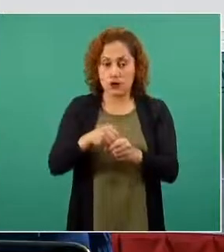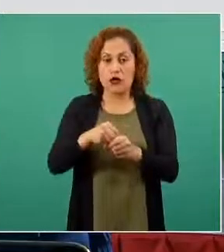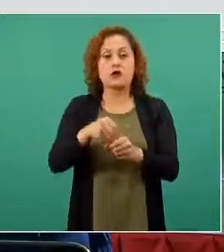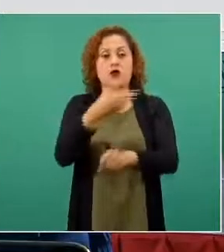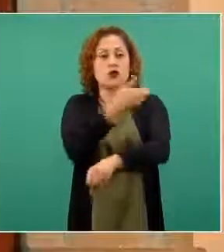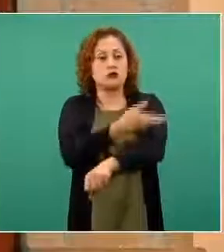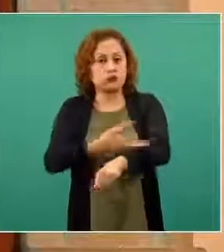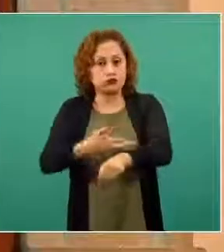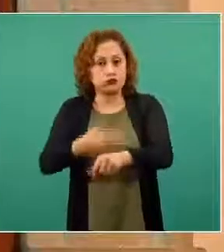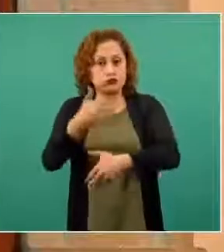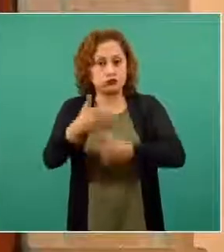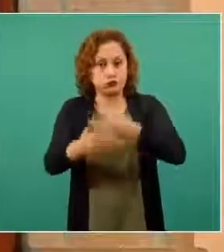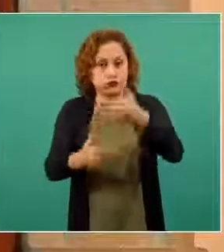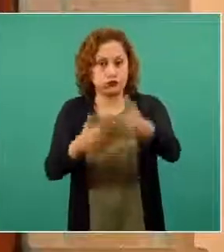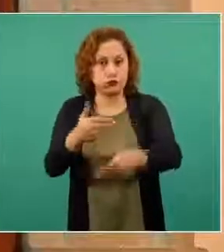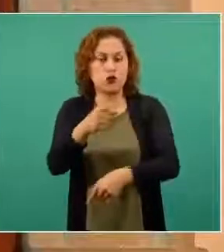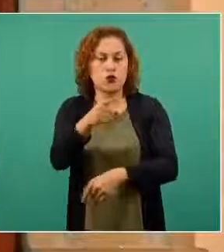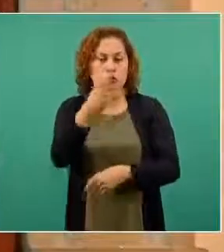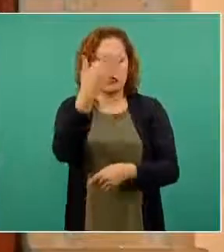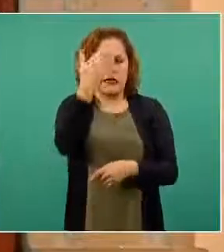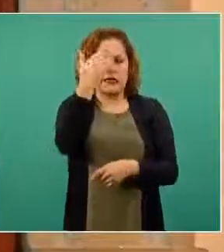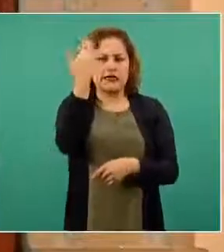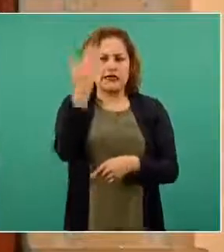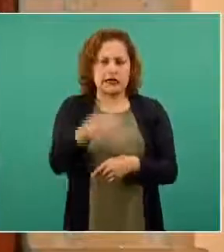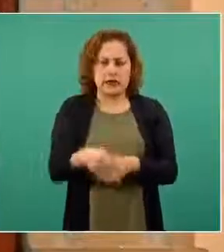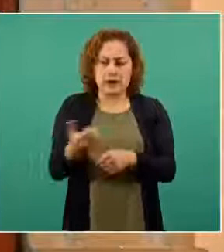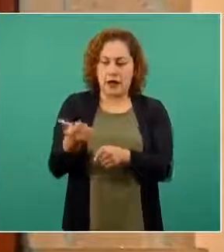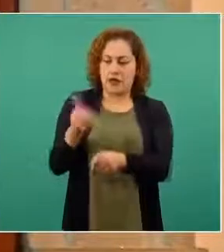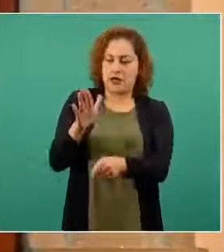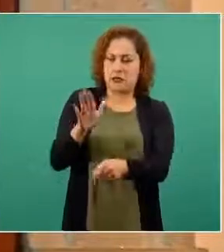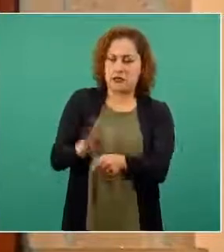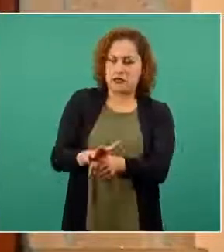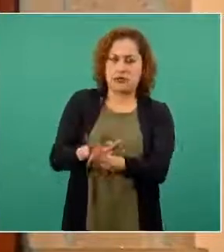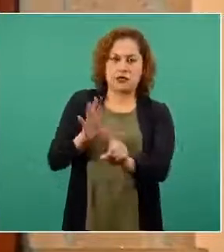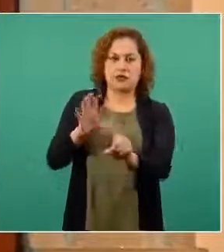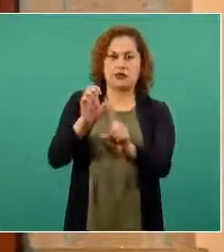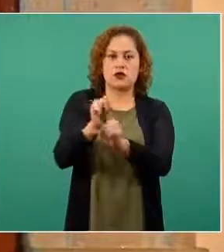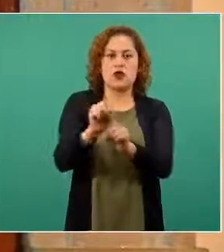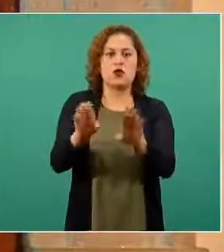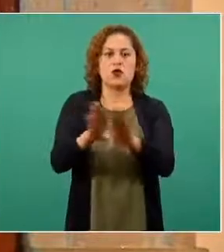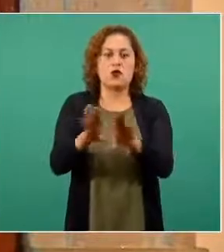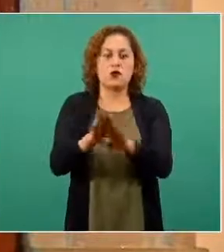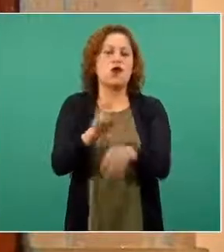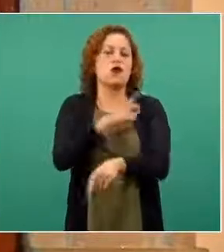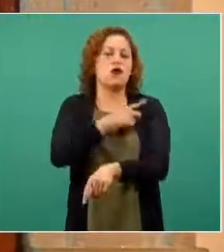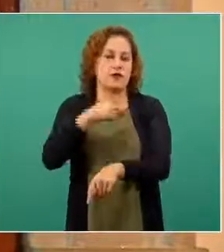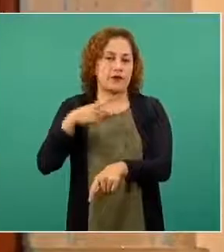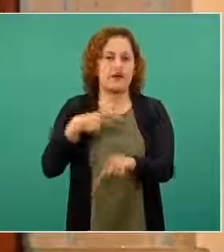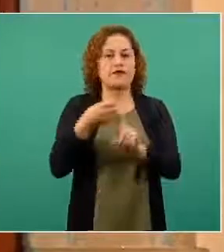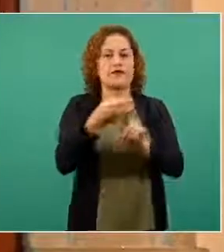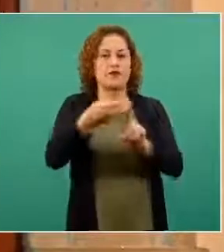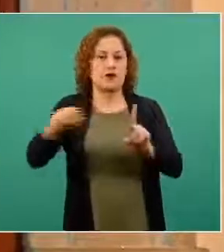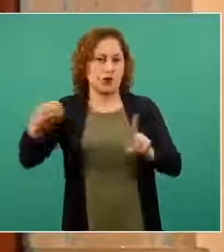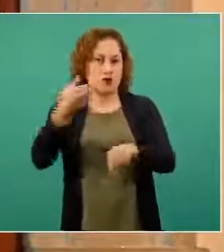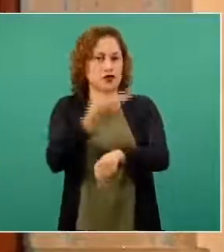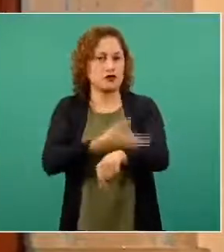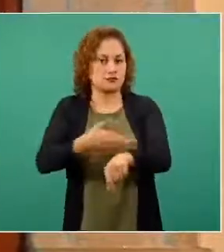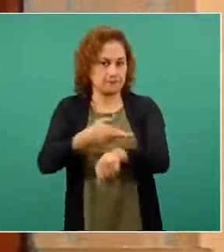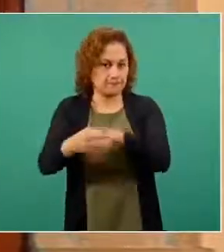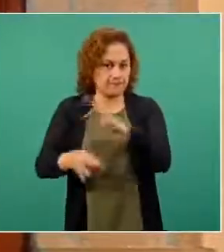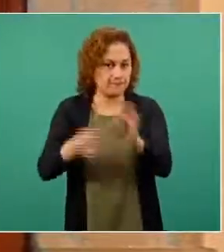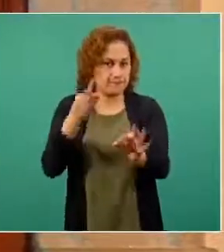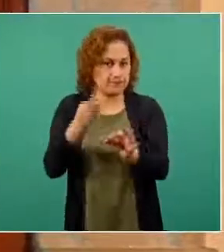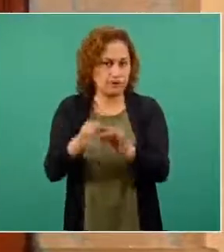gran parte de lo que son los éxitos de la administración se basan en una gestión adecuada. La terapia intensiva, como ustedes